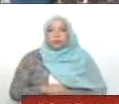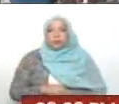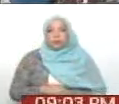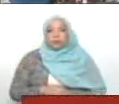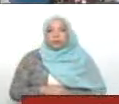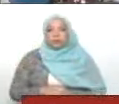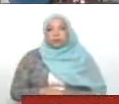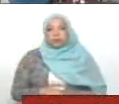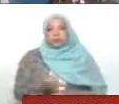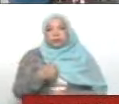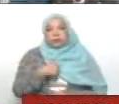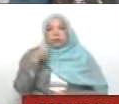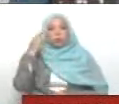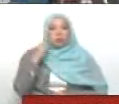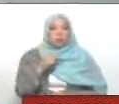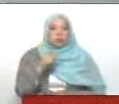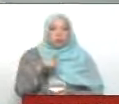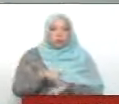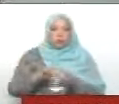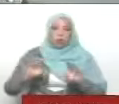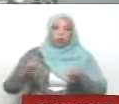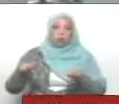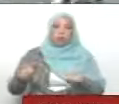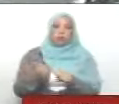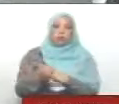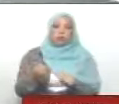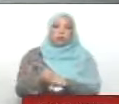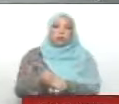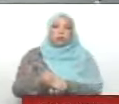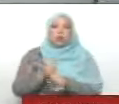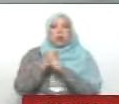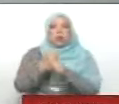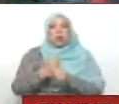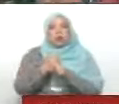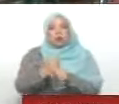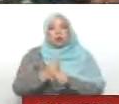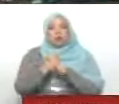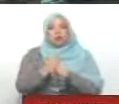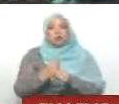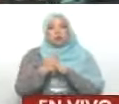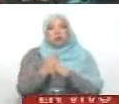Yo me imagino que Bolívar hubiera tenido motorizado y no caballo.